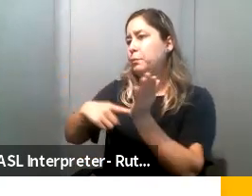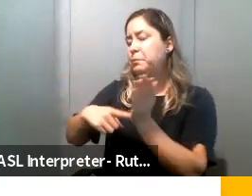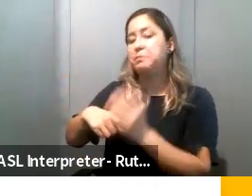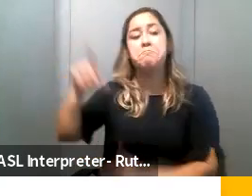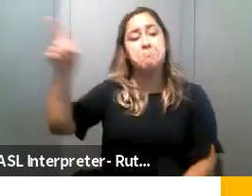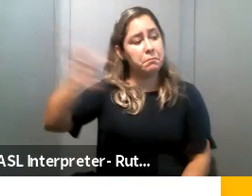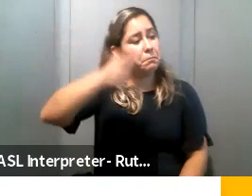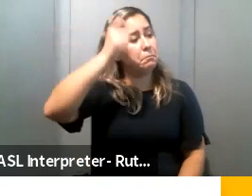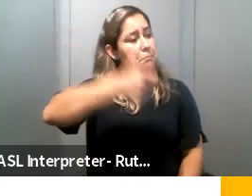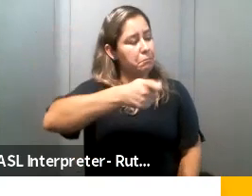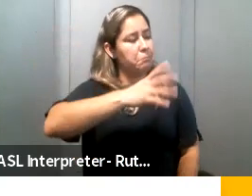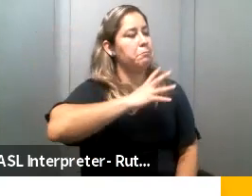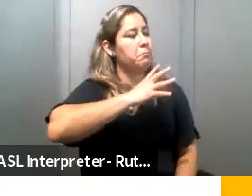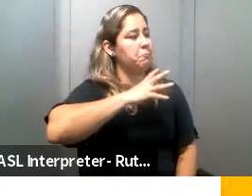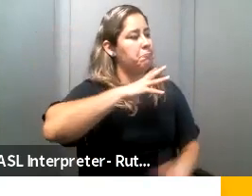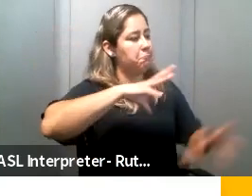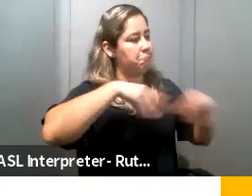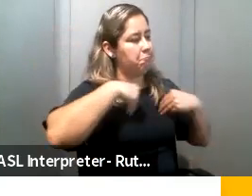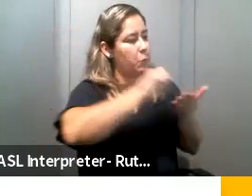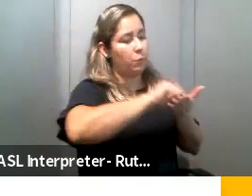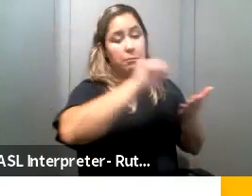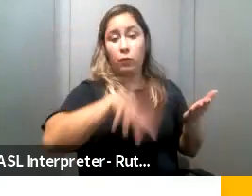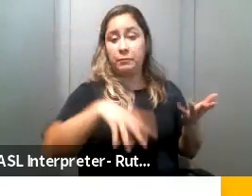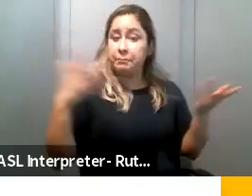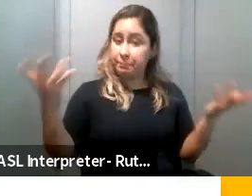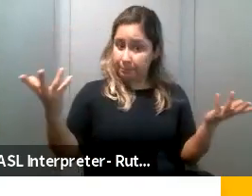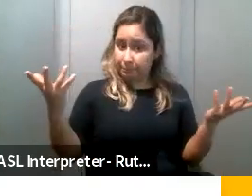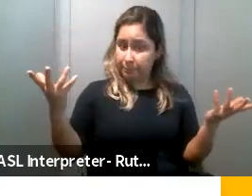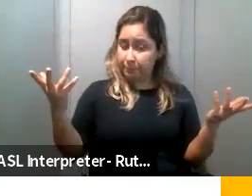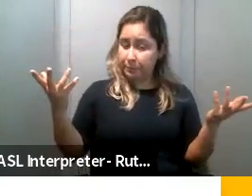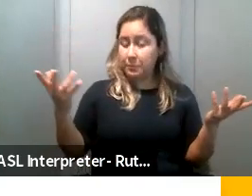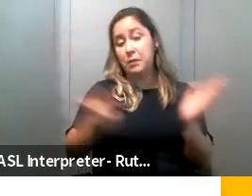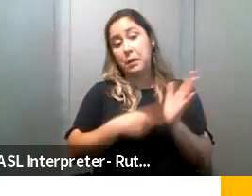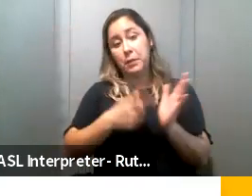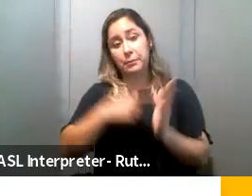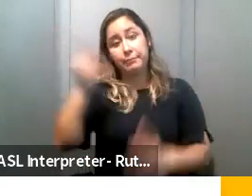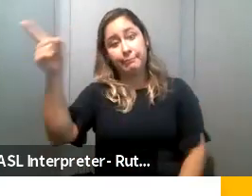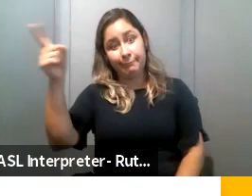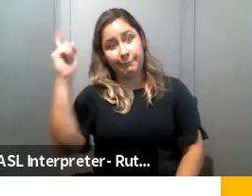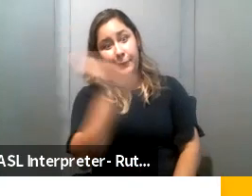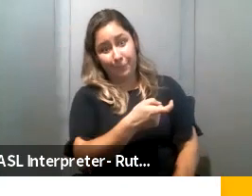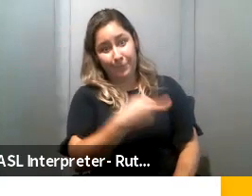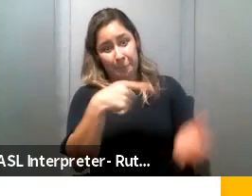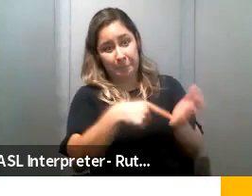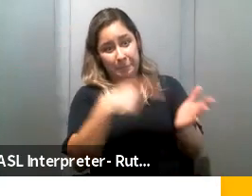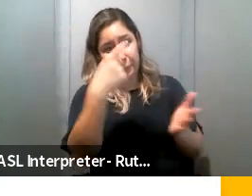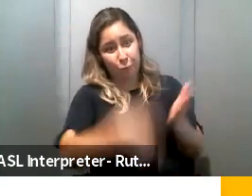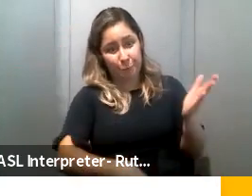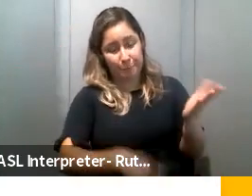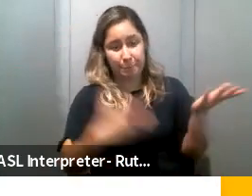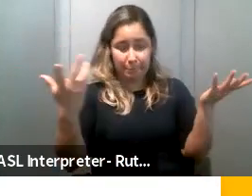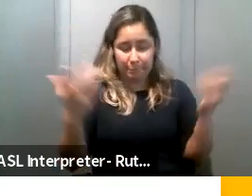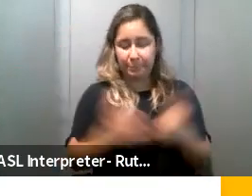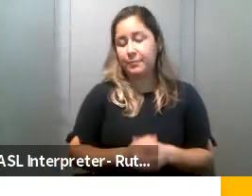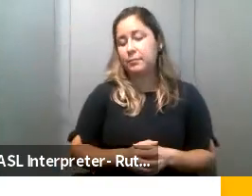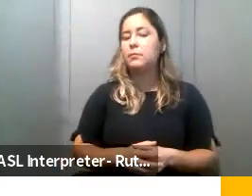dio un agente de inmigración o se lo dio un juez de inmigración. Si uno ya tiene fianza,